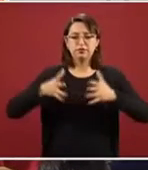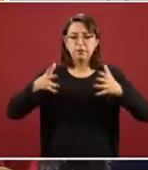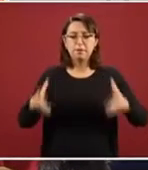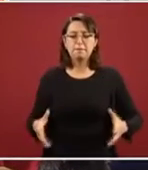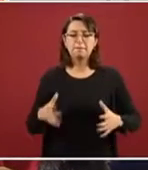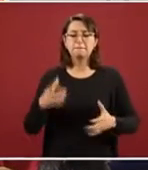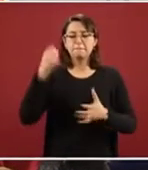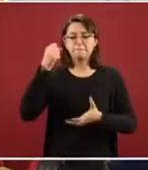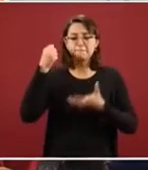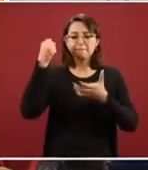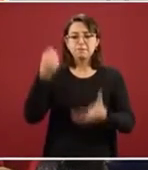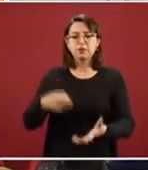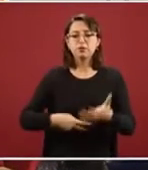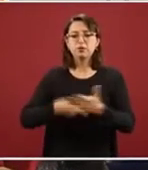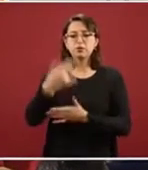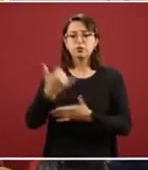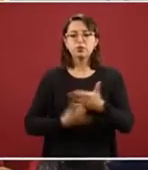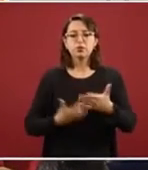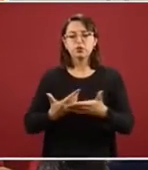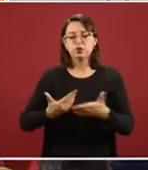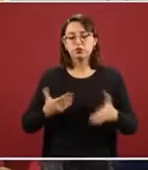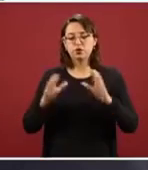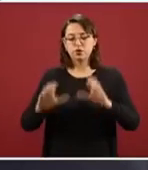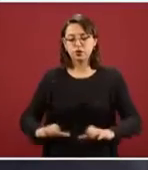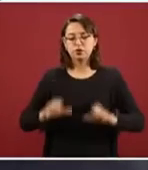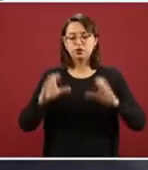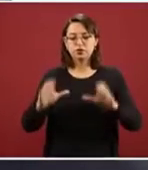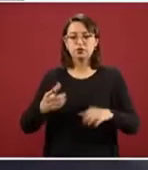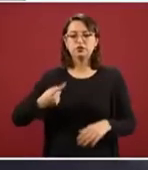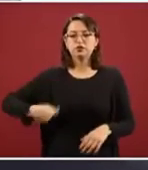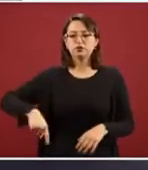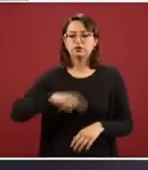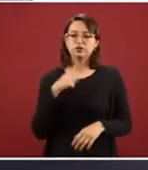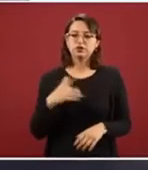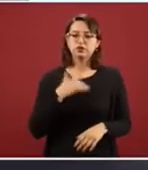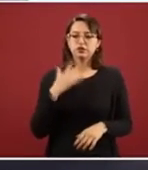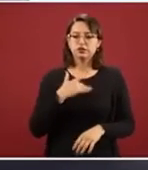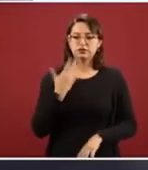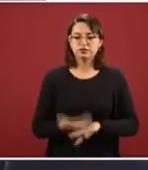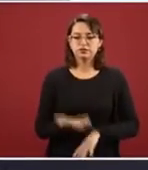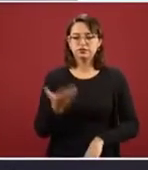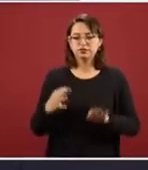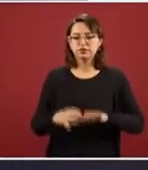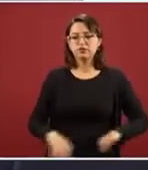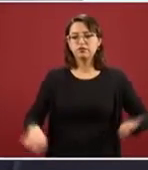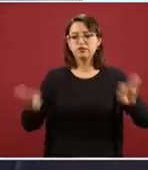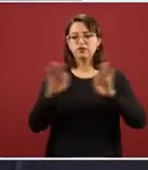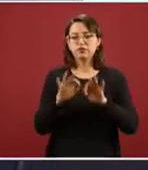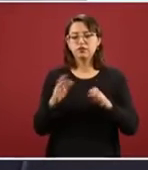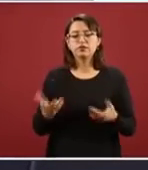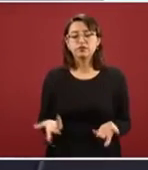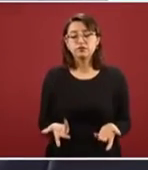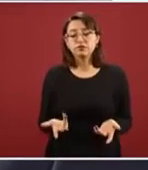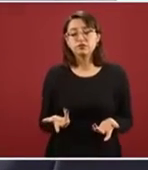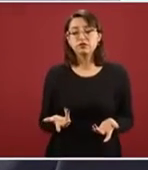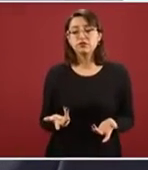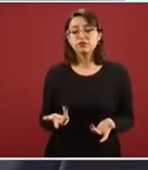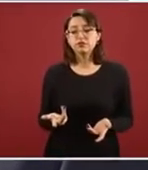monto para los proyectos de prevención, que es algo que para nosotros es muy importante. ¿Cómo evitar